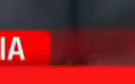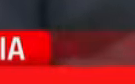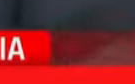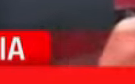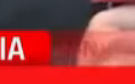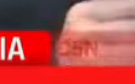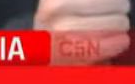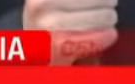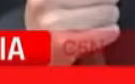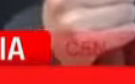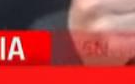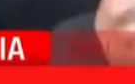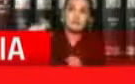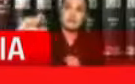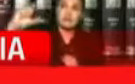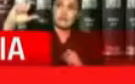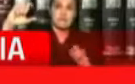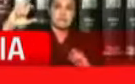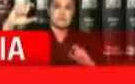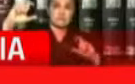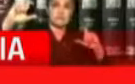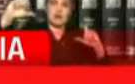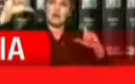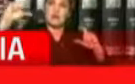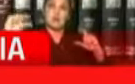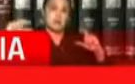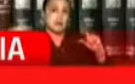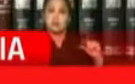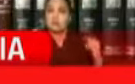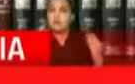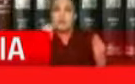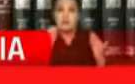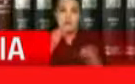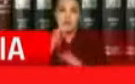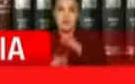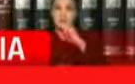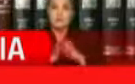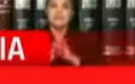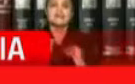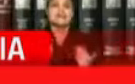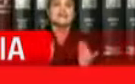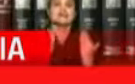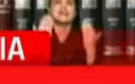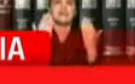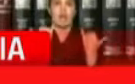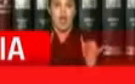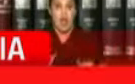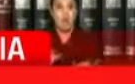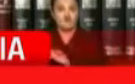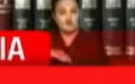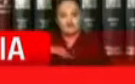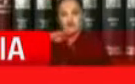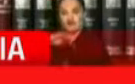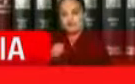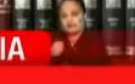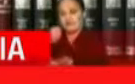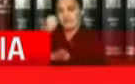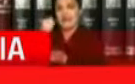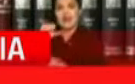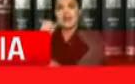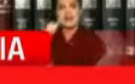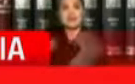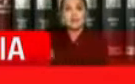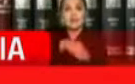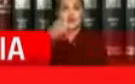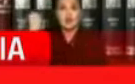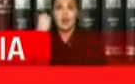sí, una encargada de negocios de apellido Herrera que está en el país todavía, pero veremos qué sucede si